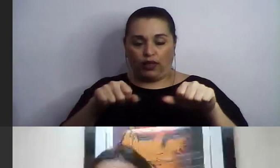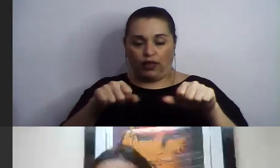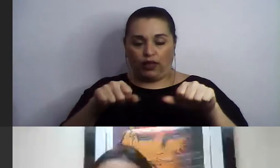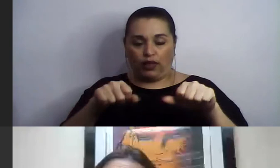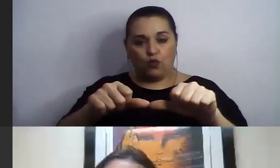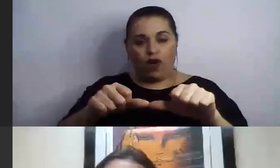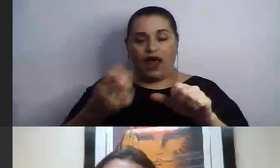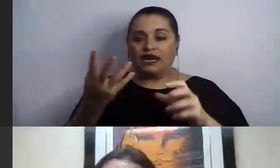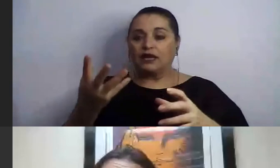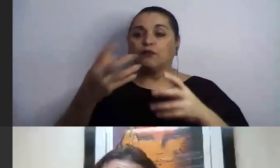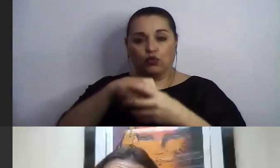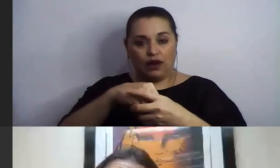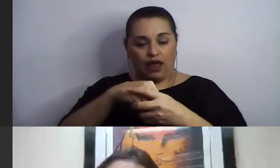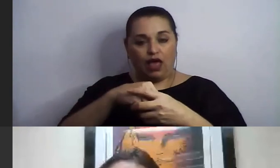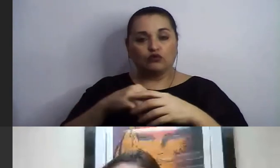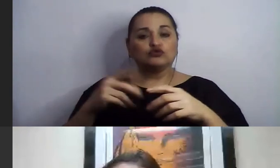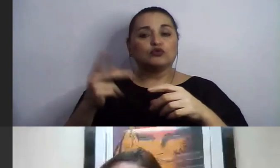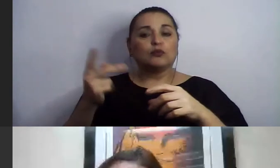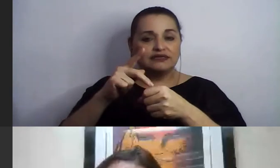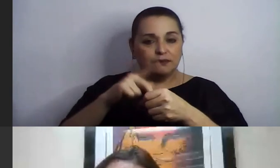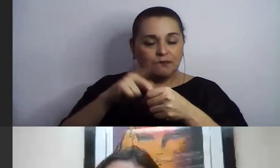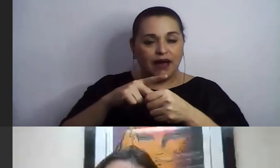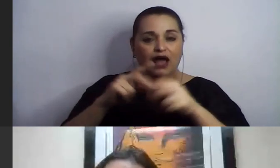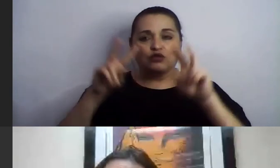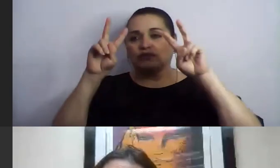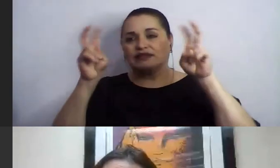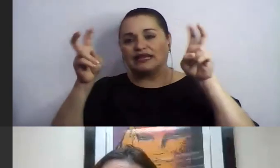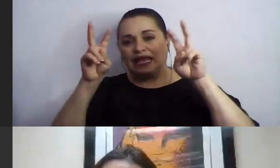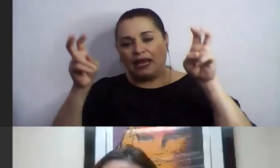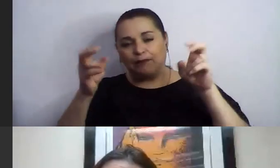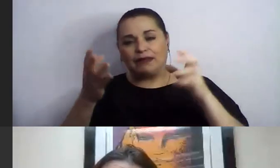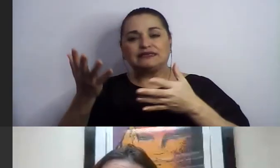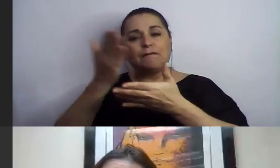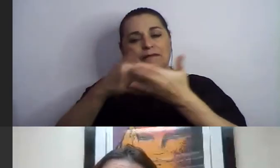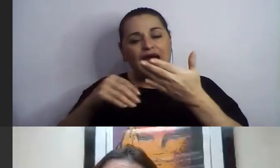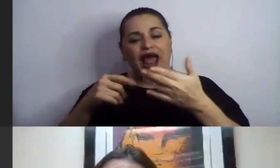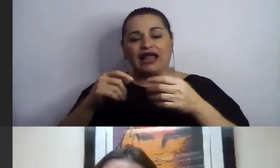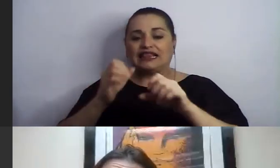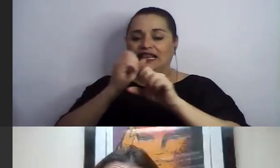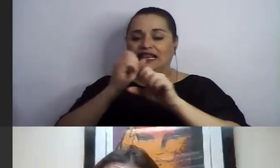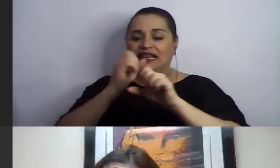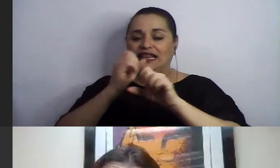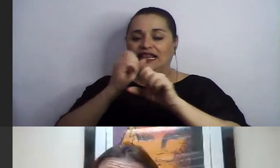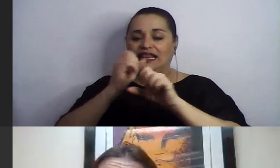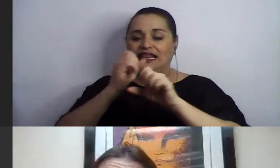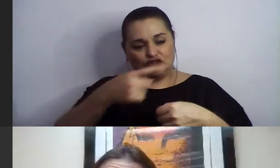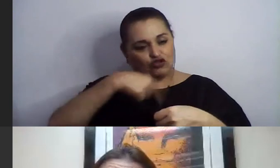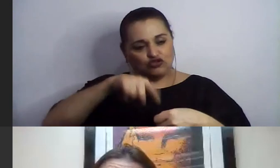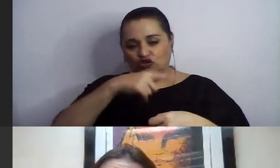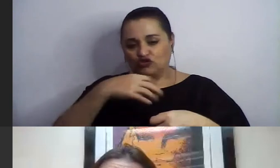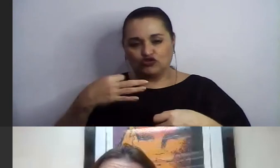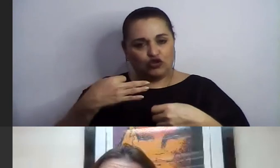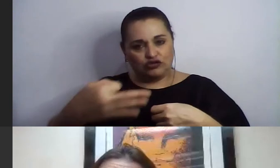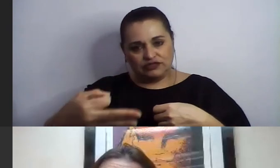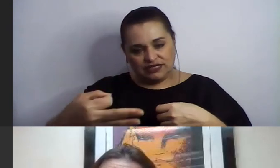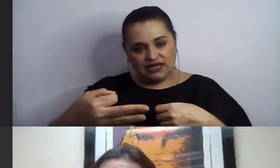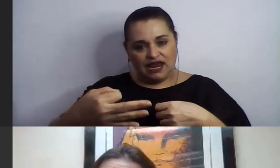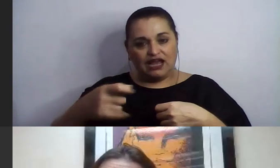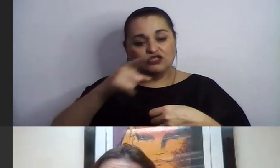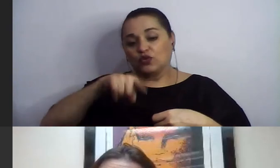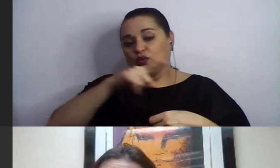involucrados participando son temas que son parte del quehacer de nosotras todos los días verdad nuestro